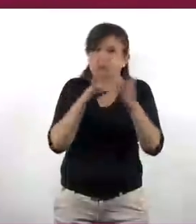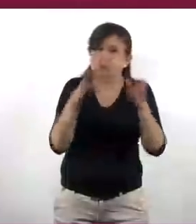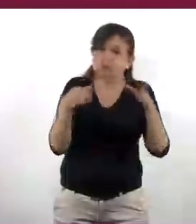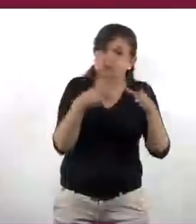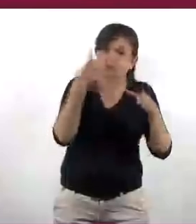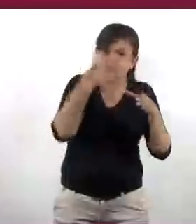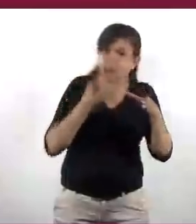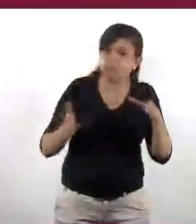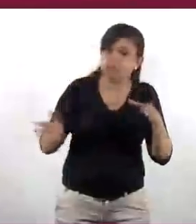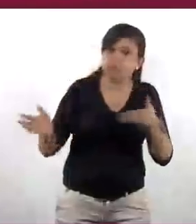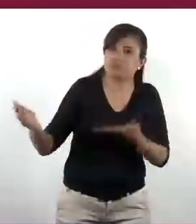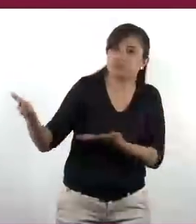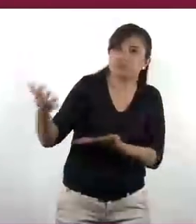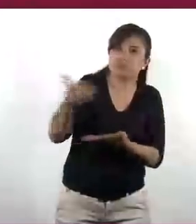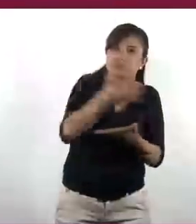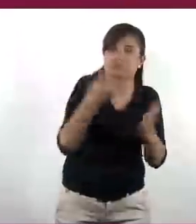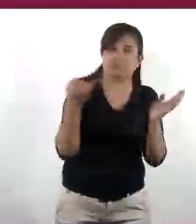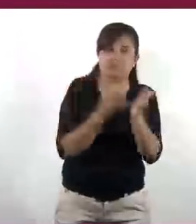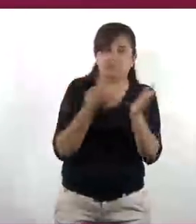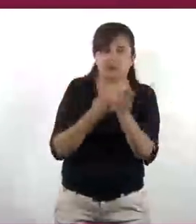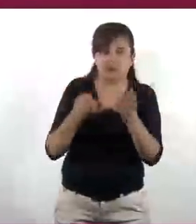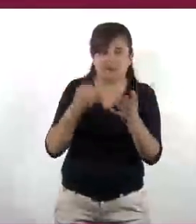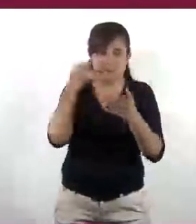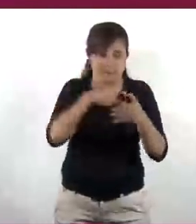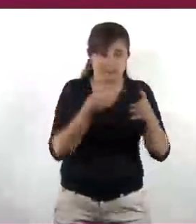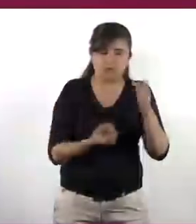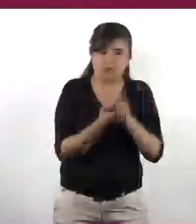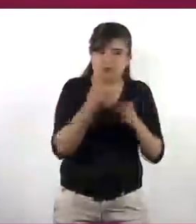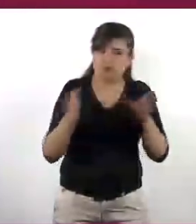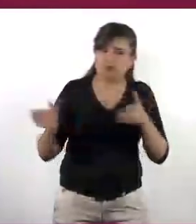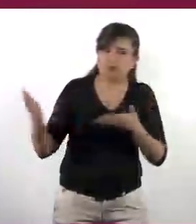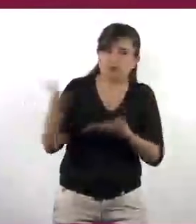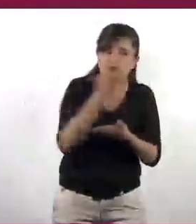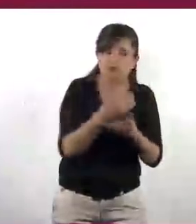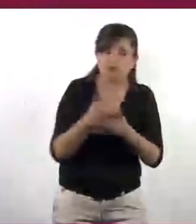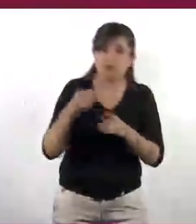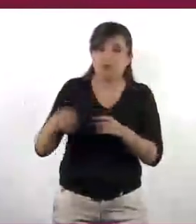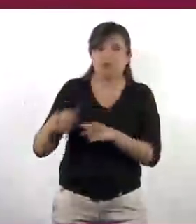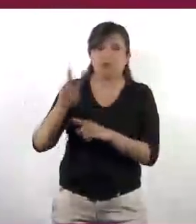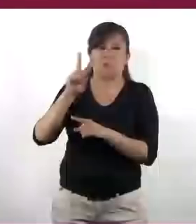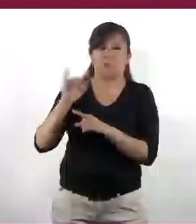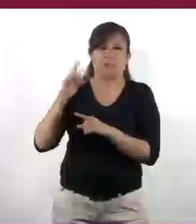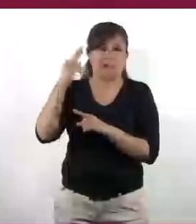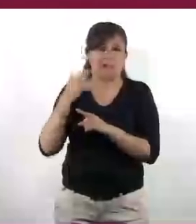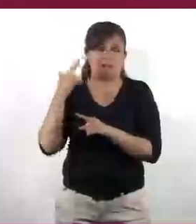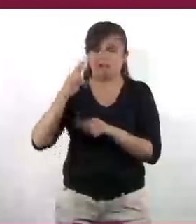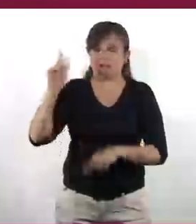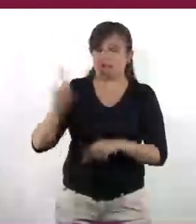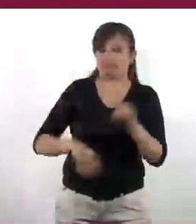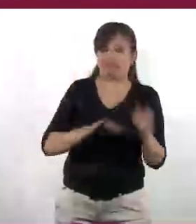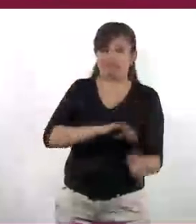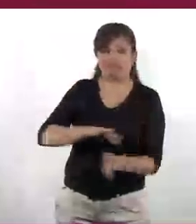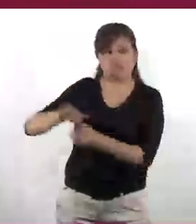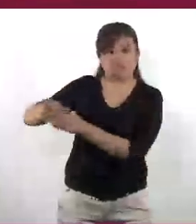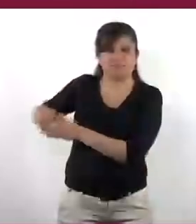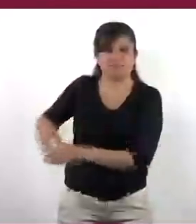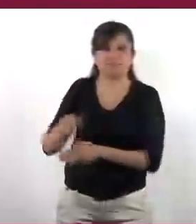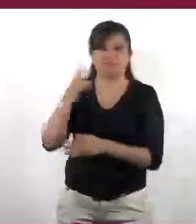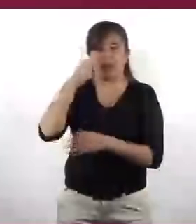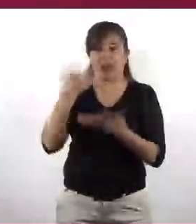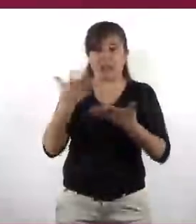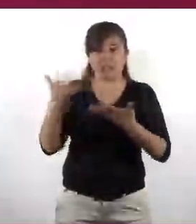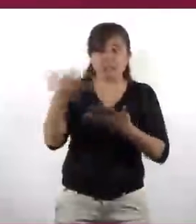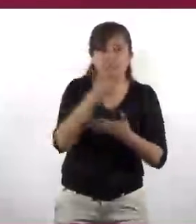la recolección de los impuestos y de esta manera el virrey pierde el control político que ejercía sobre todo el territorio y